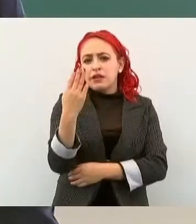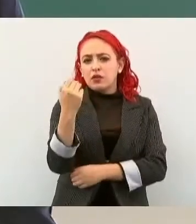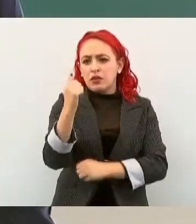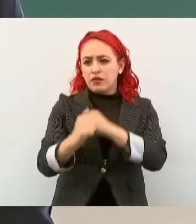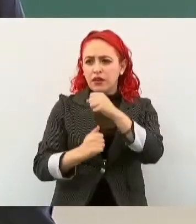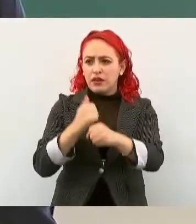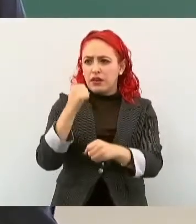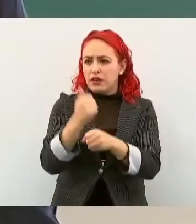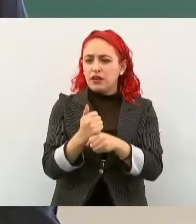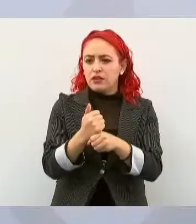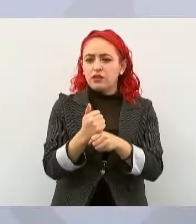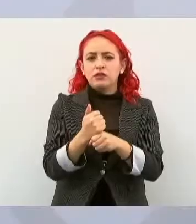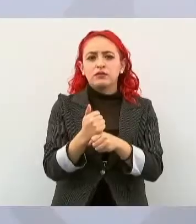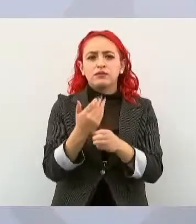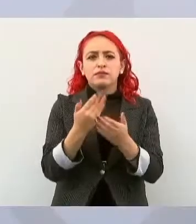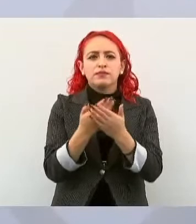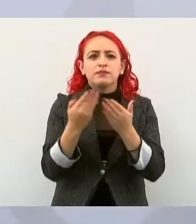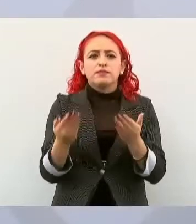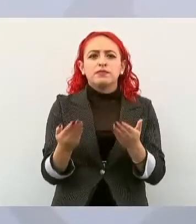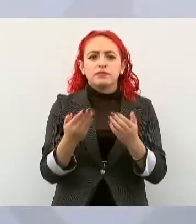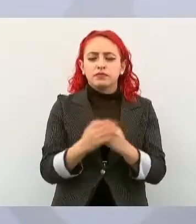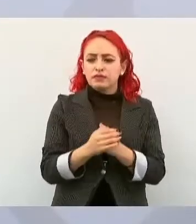años. Y ahora